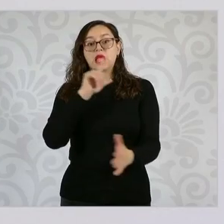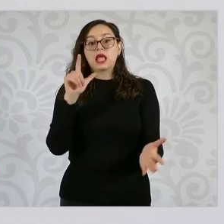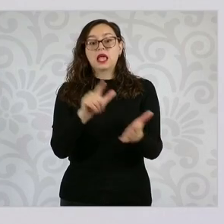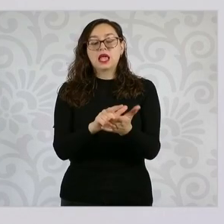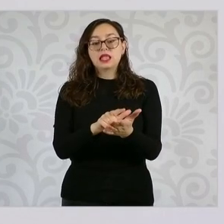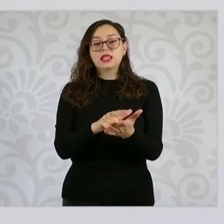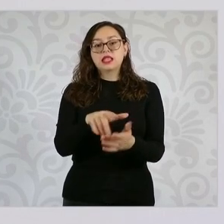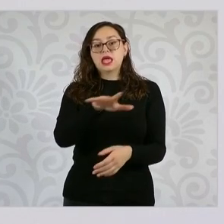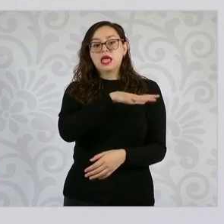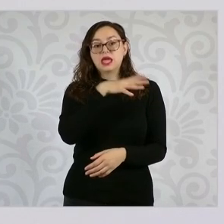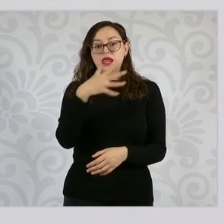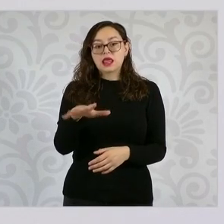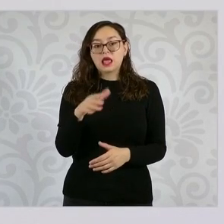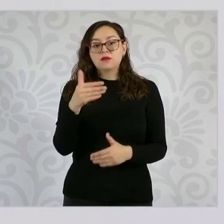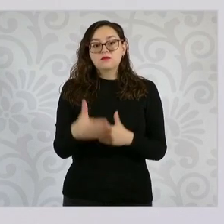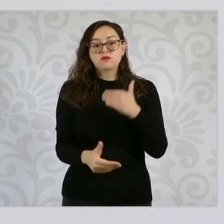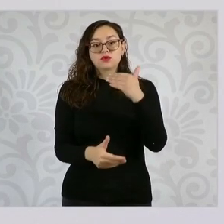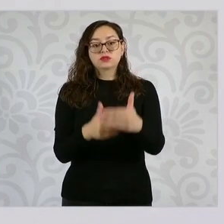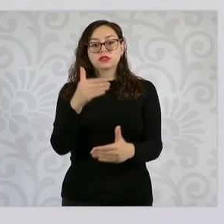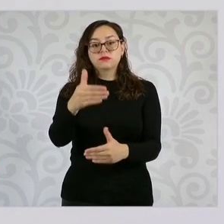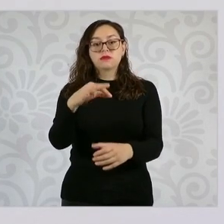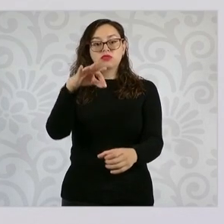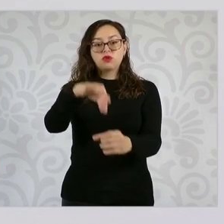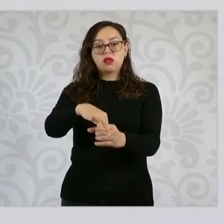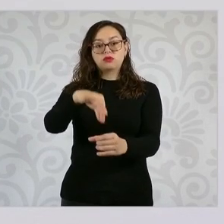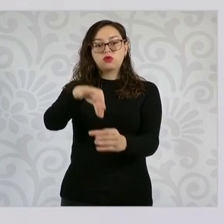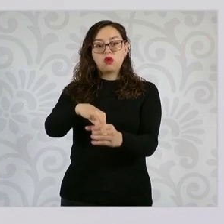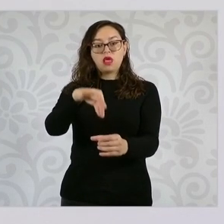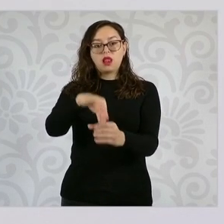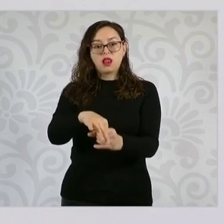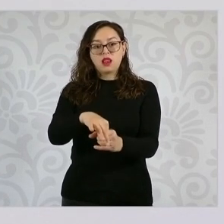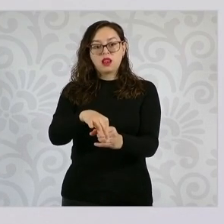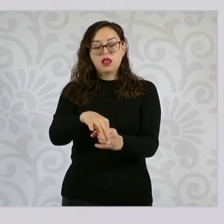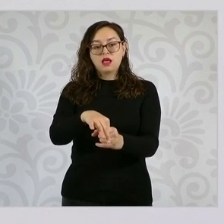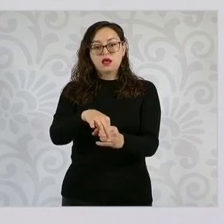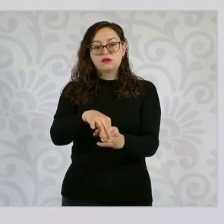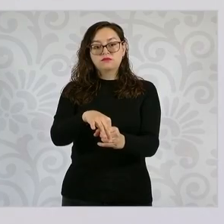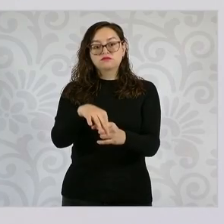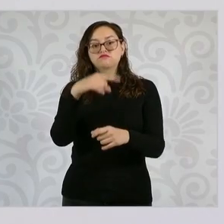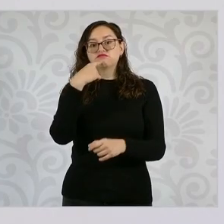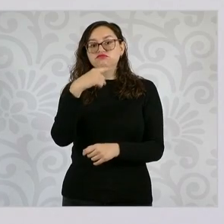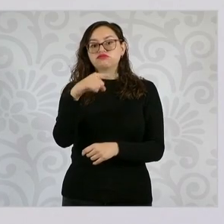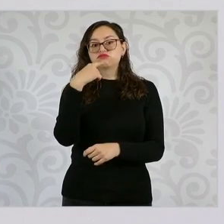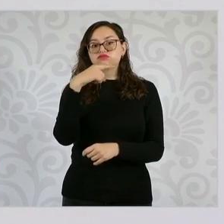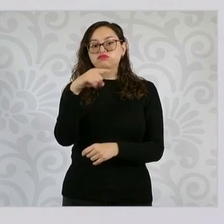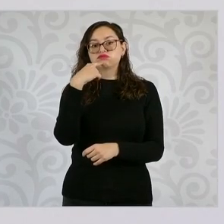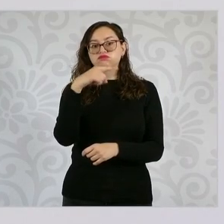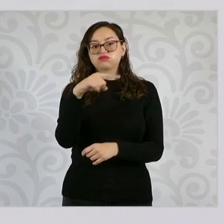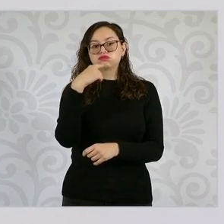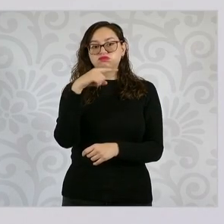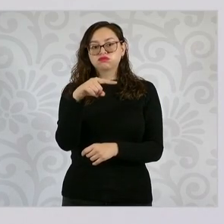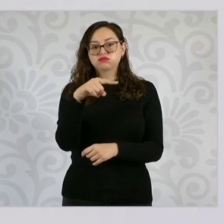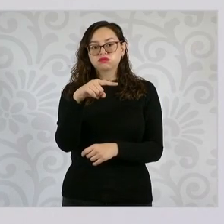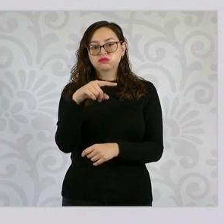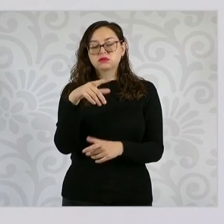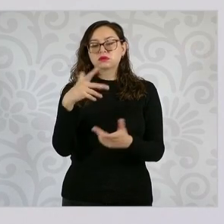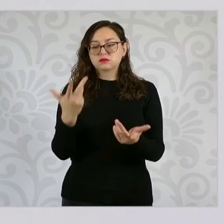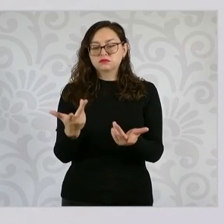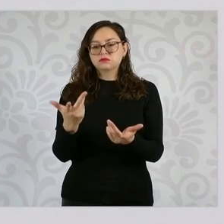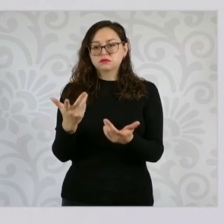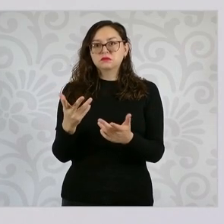de Procedimientos Electorales y medios de impugnación para la elección